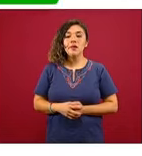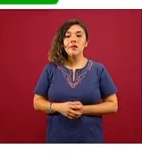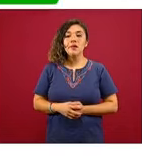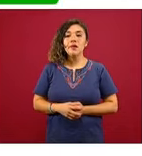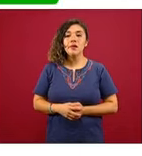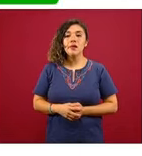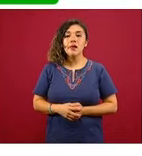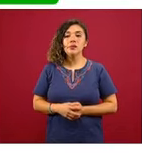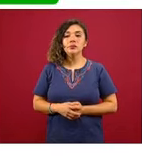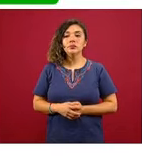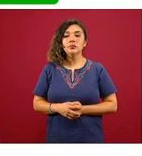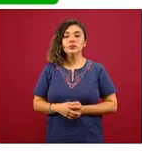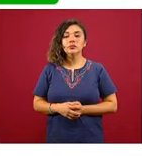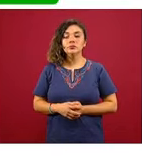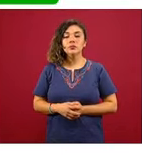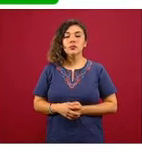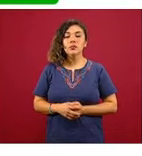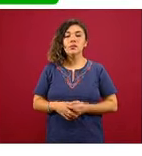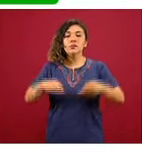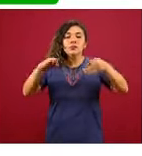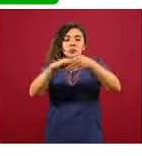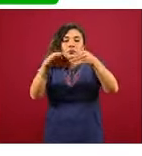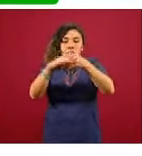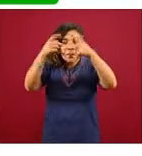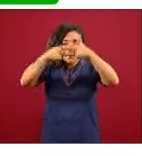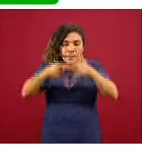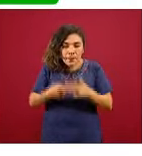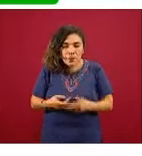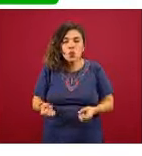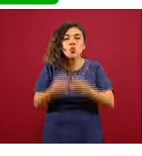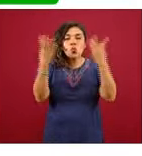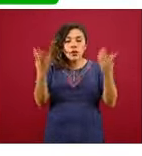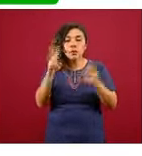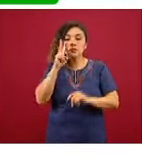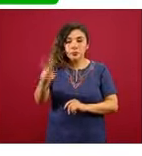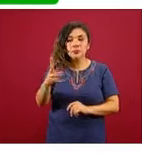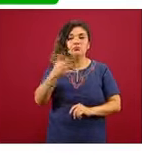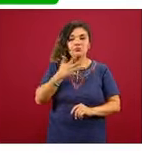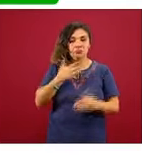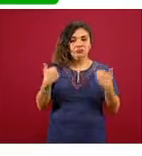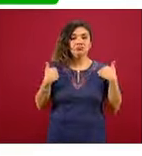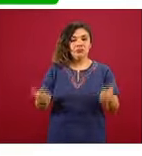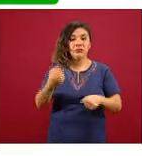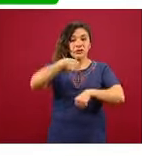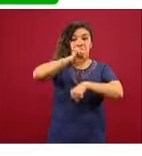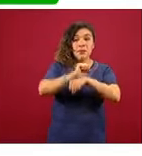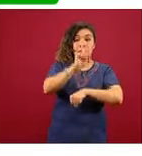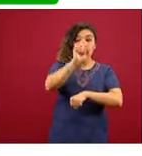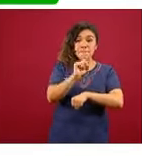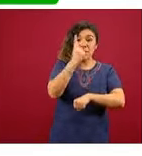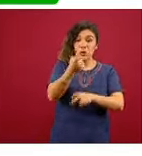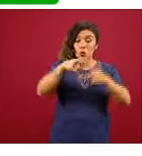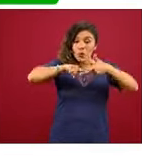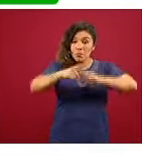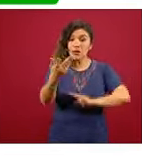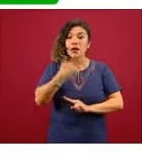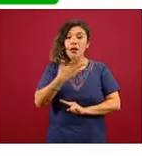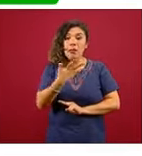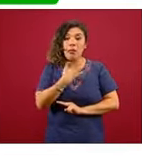tendencias de casos estimados. Ahí vemos todavía mucho más claramente cómo a partir de la semana 21 tenemos